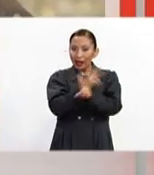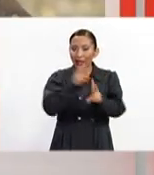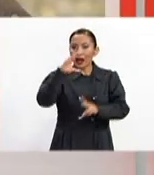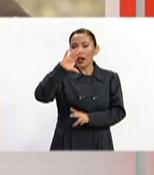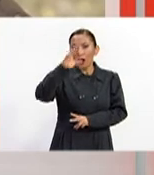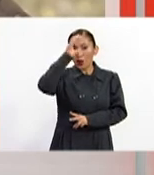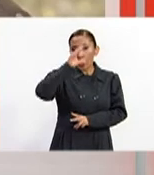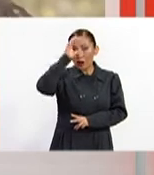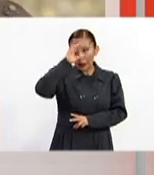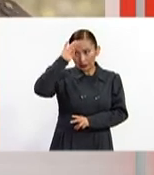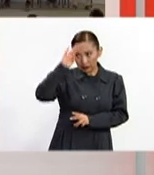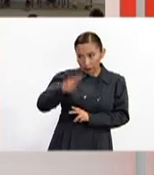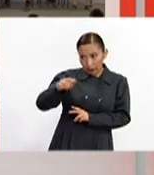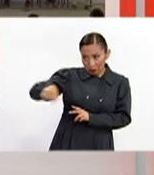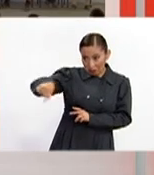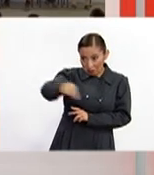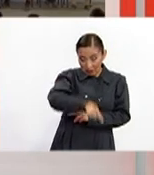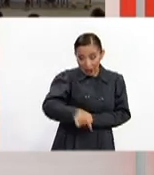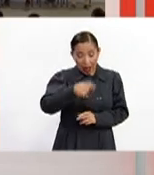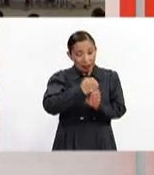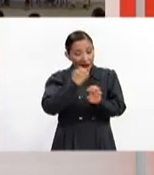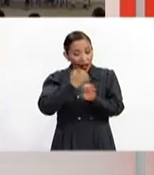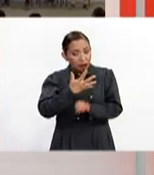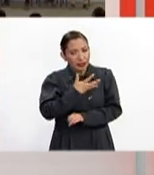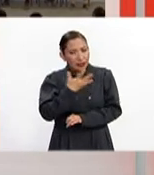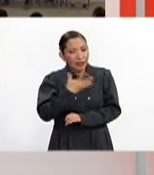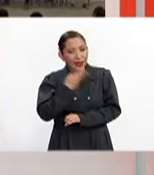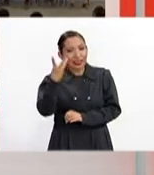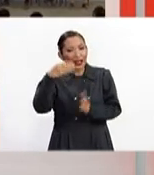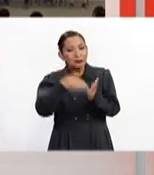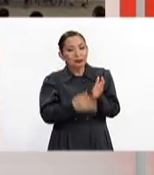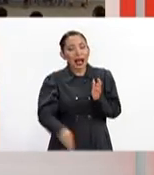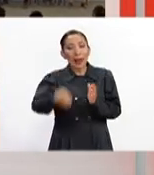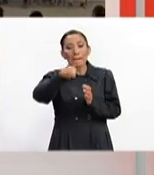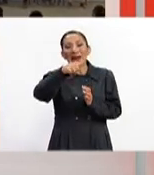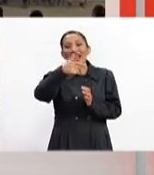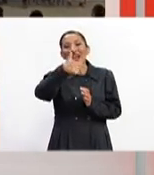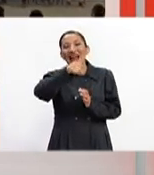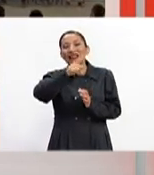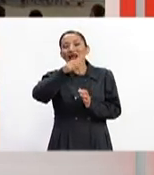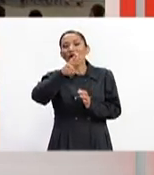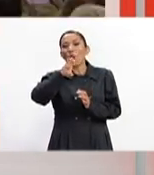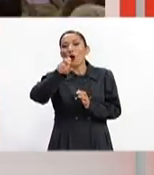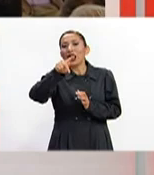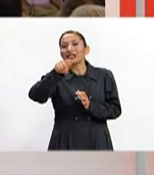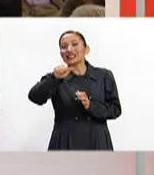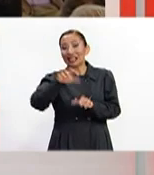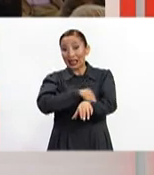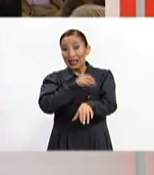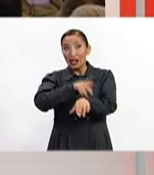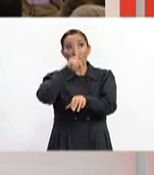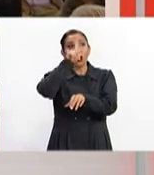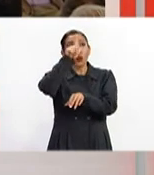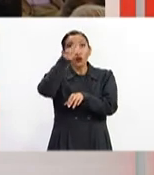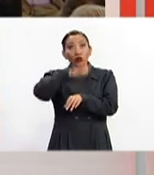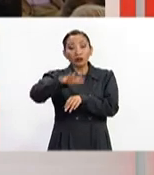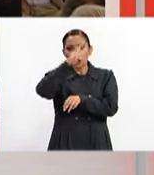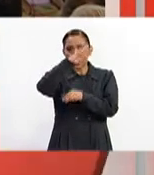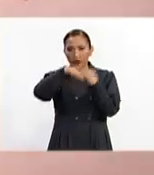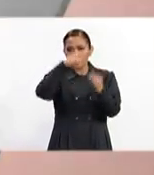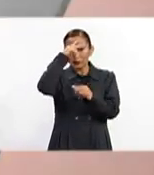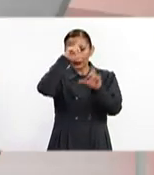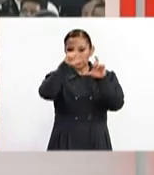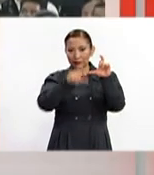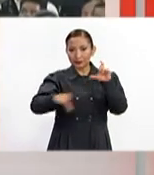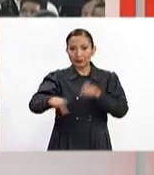Coahuila, señor gobernador, es un estado que genera 3.000 megawatts de energía eléctrica para todo el